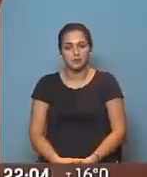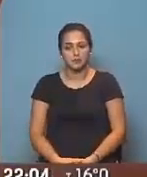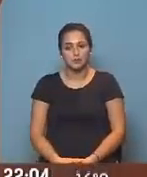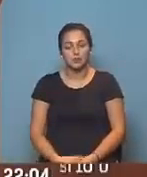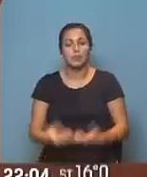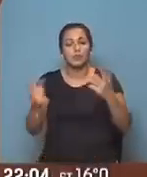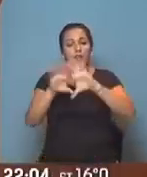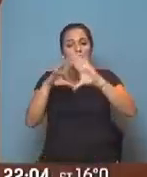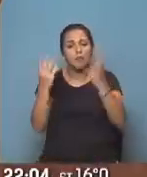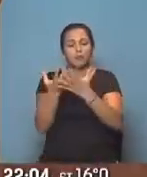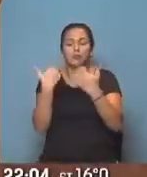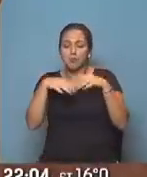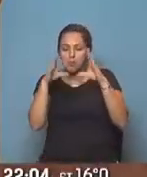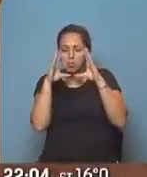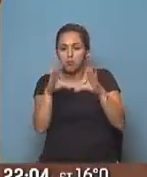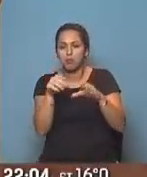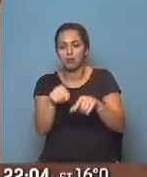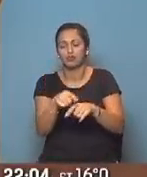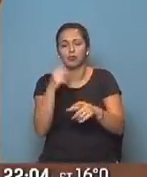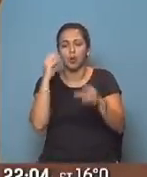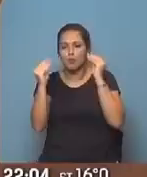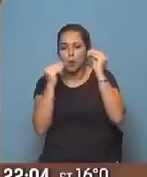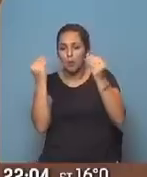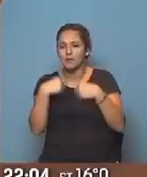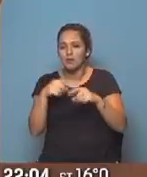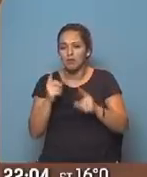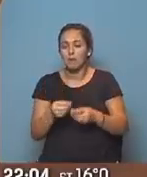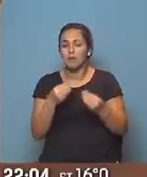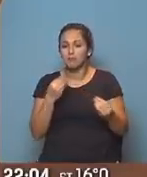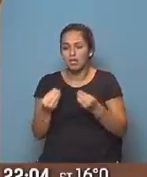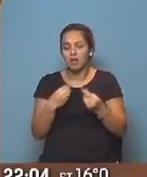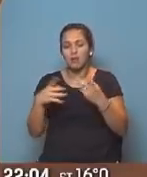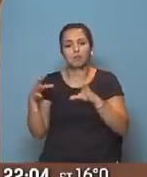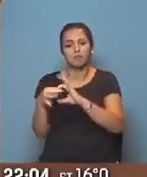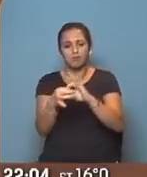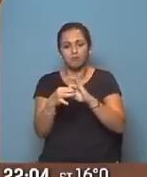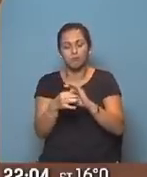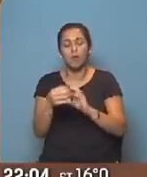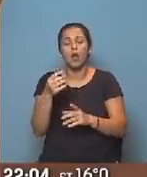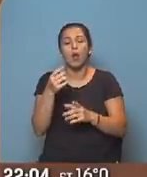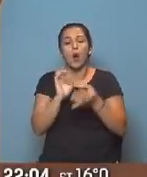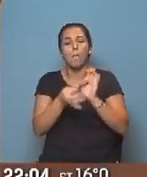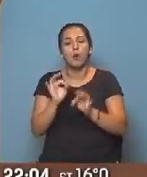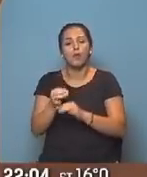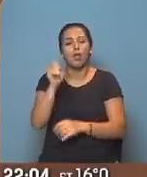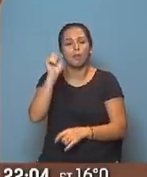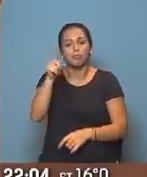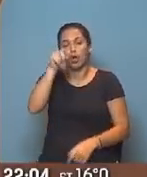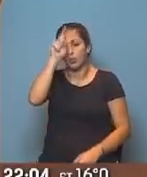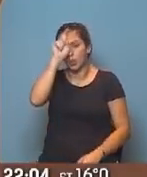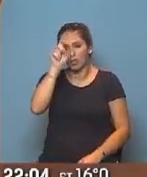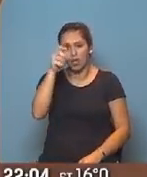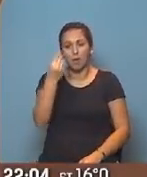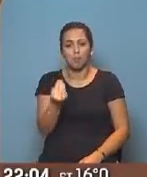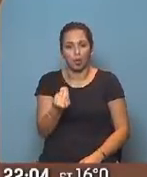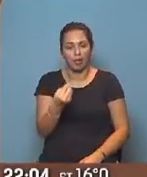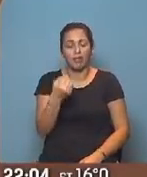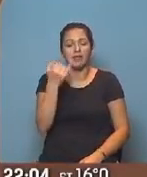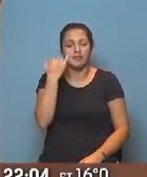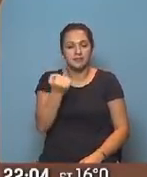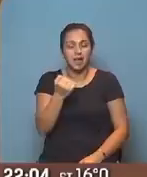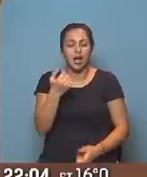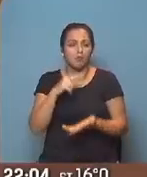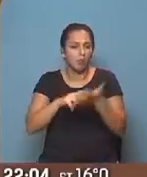Y el mundo entero mira con atención y con preocupación también las oscilaciones de la moneda turca. Esto es a partir de lo que ya es